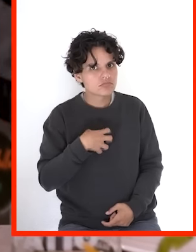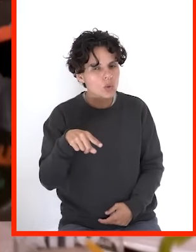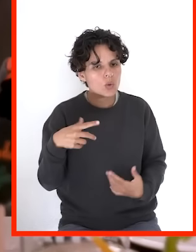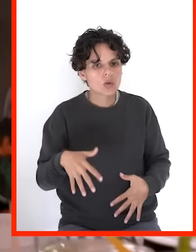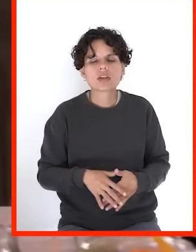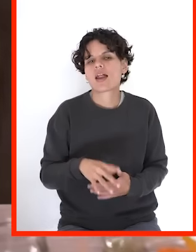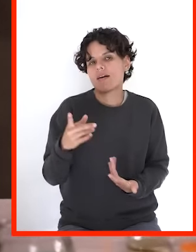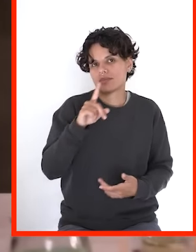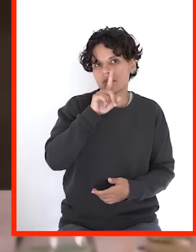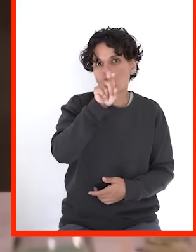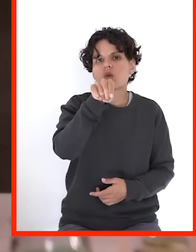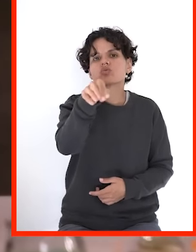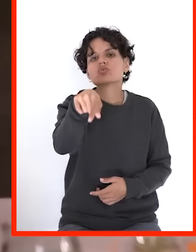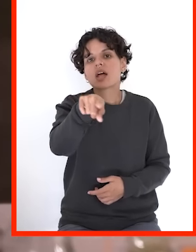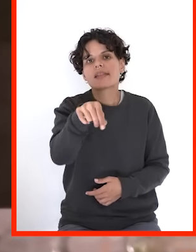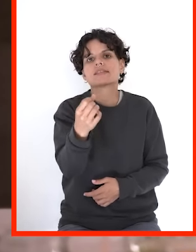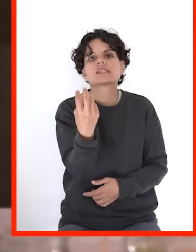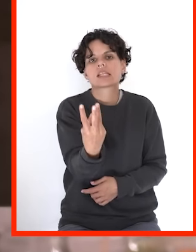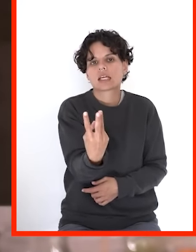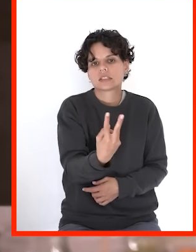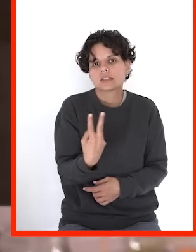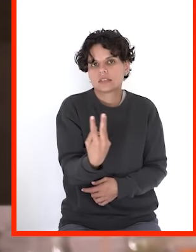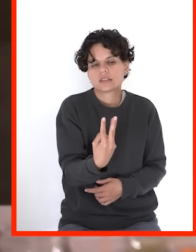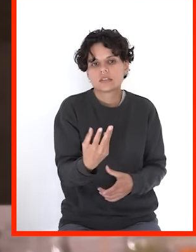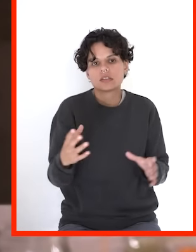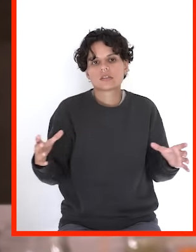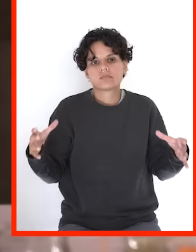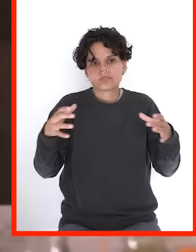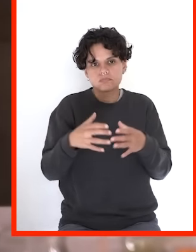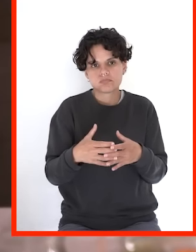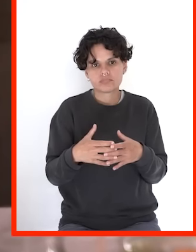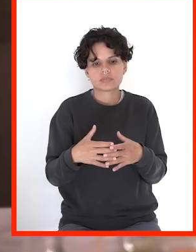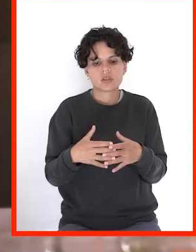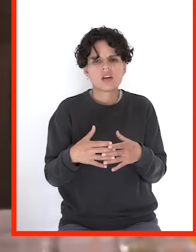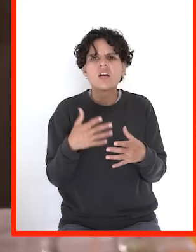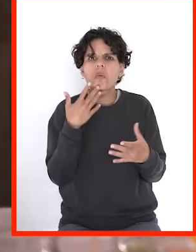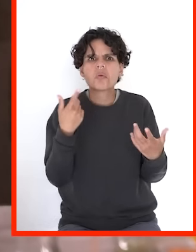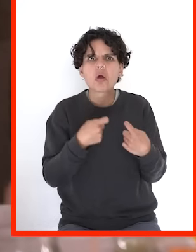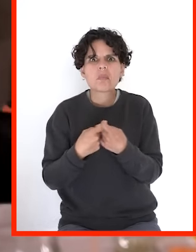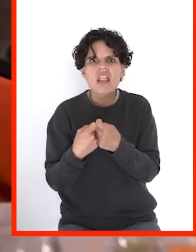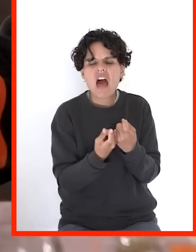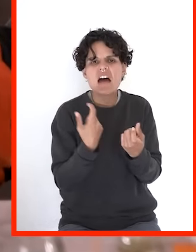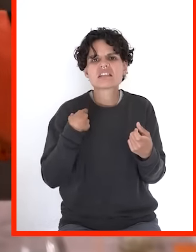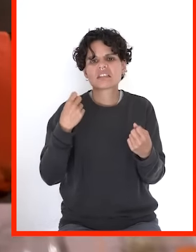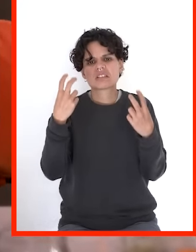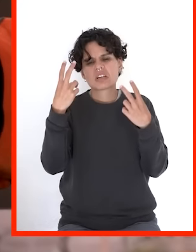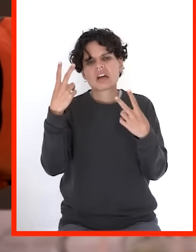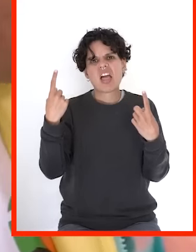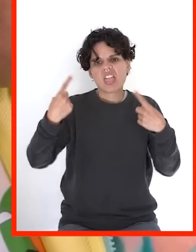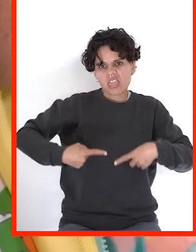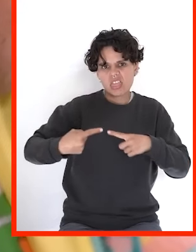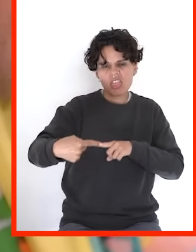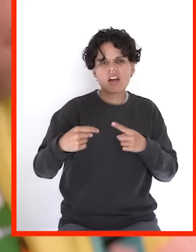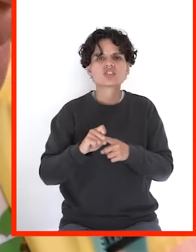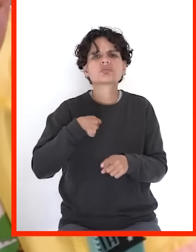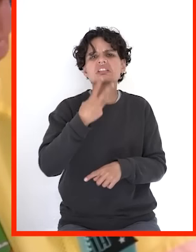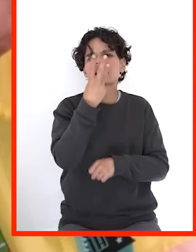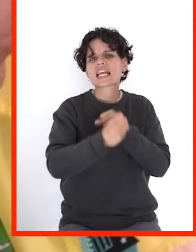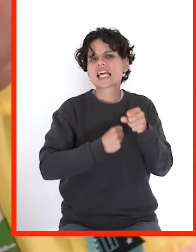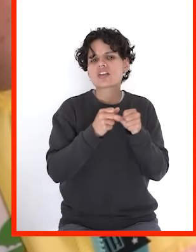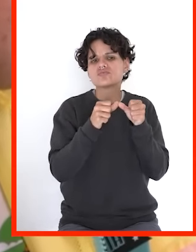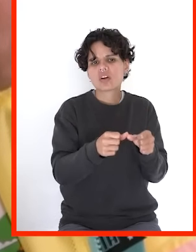no pelearse, para seguir siendo amigos? Yo nunca he logrado tener amigos más de 3 años, los buenos se ponen jugosos. Sí. Por ejemplo, con el